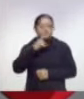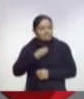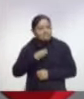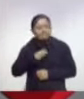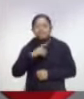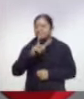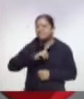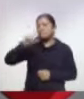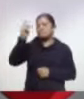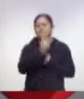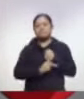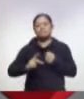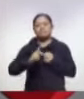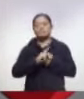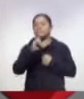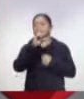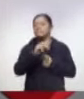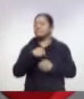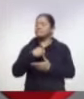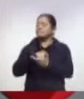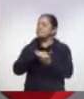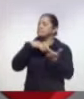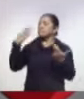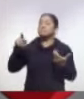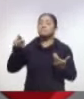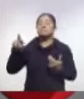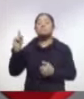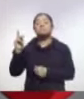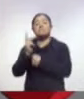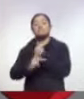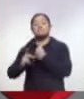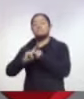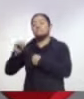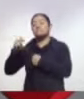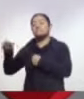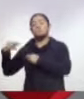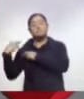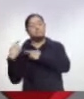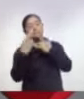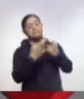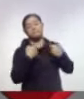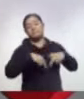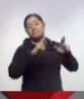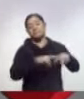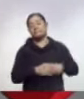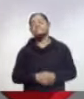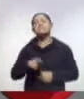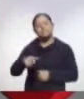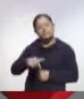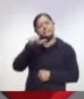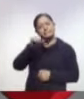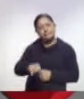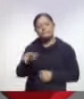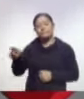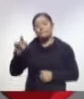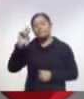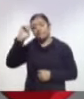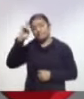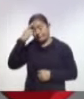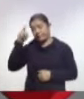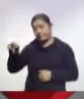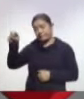e inclusive representara a otra nación. Así es, Pepe. Esta chica, hay que recordarle al auditorio, es